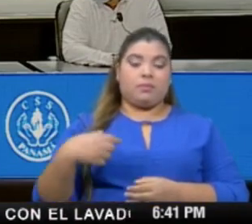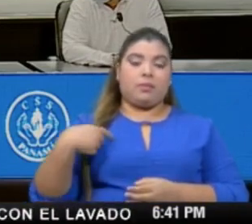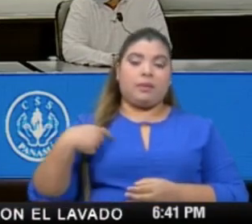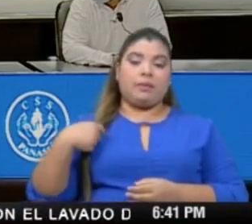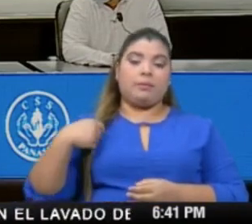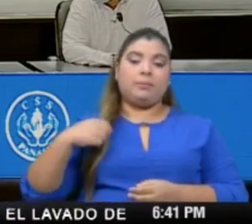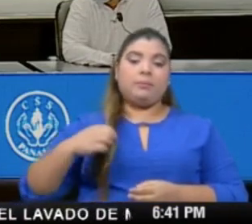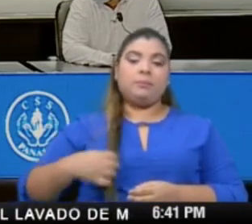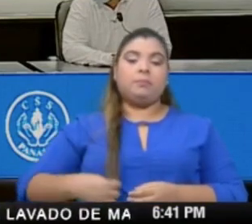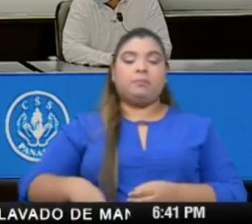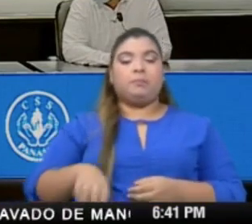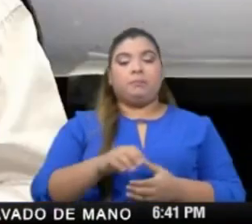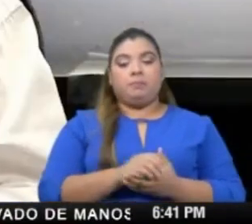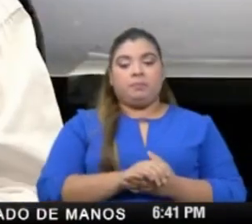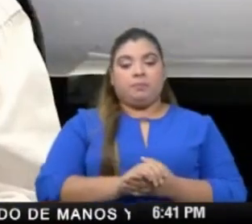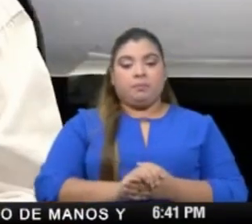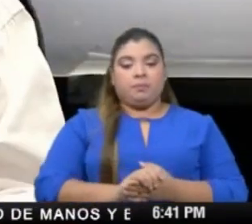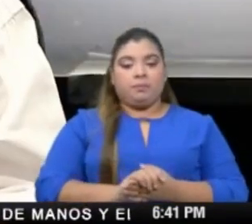efectivamente,